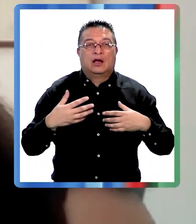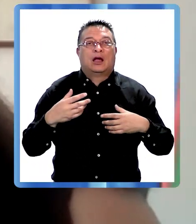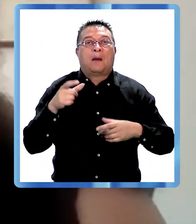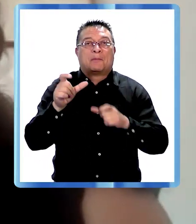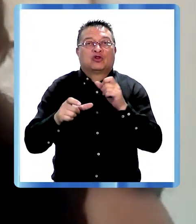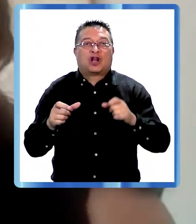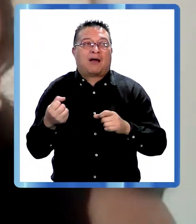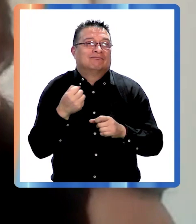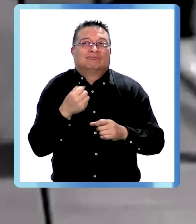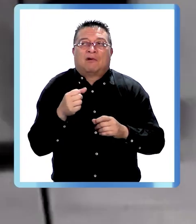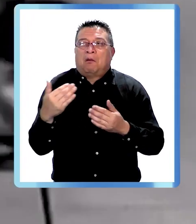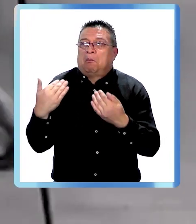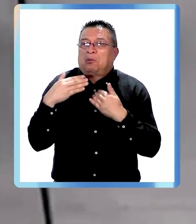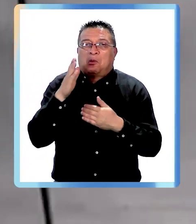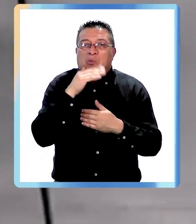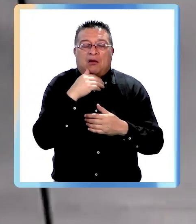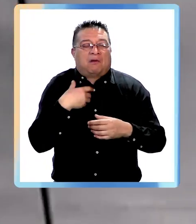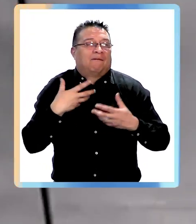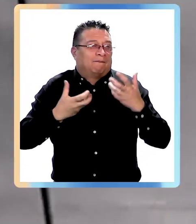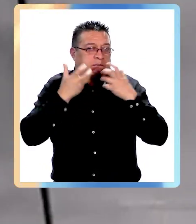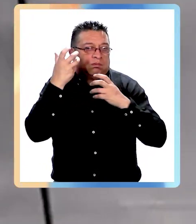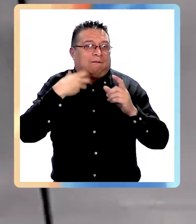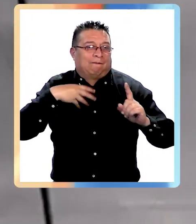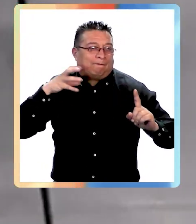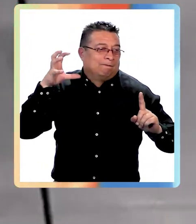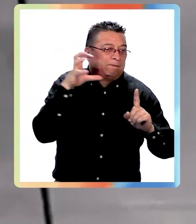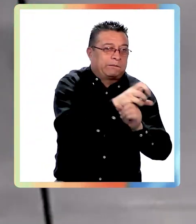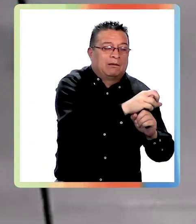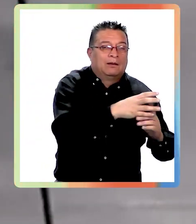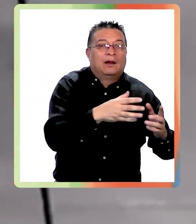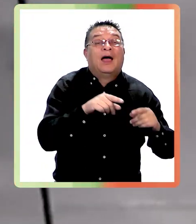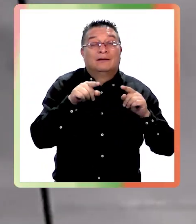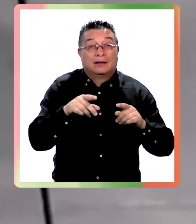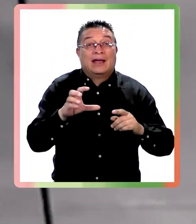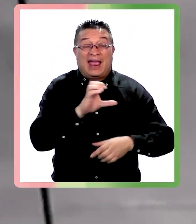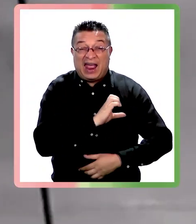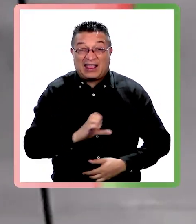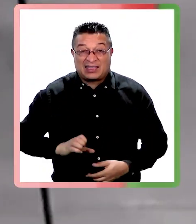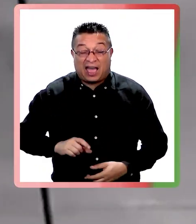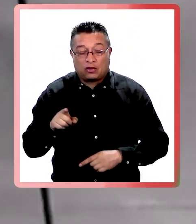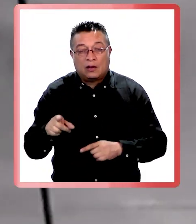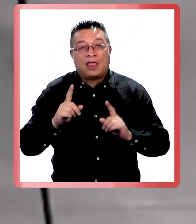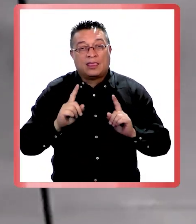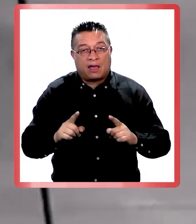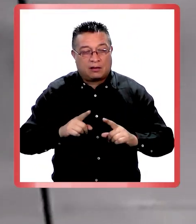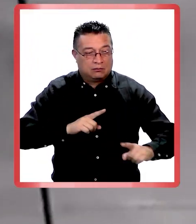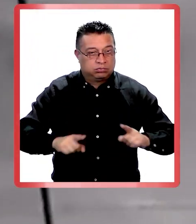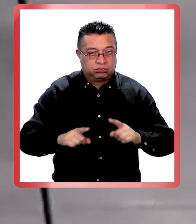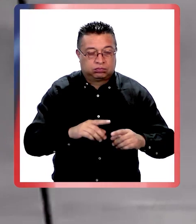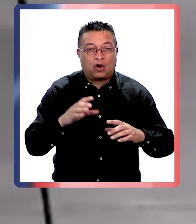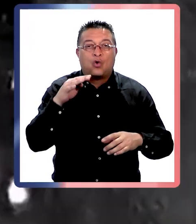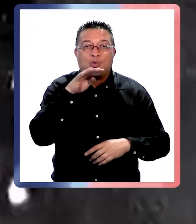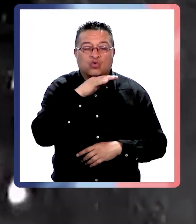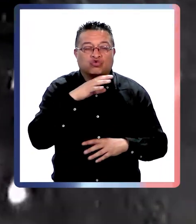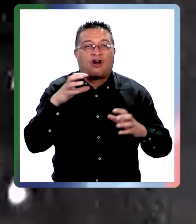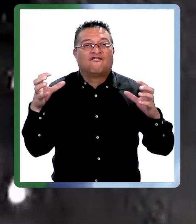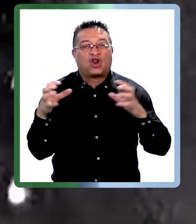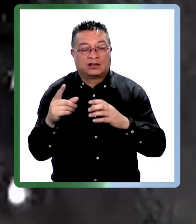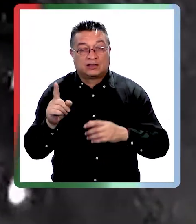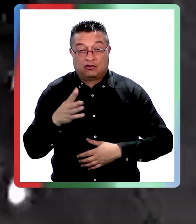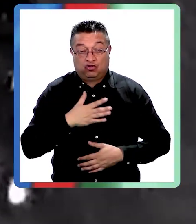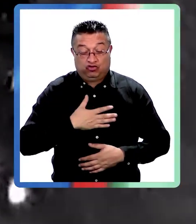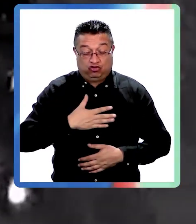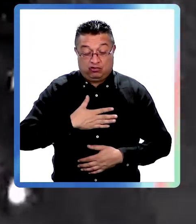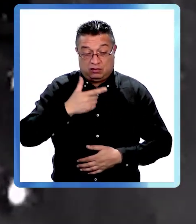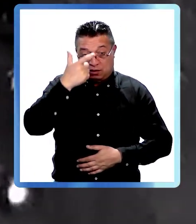ciudadanía. El Estado, cuando se funda el Estado, la misión que tiene el Estado es la administración del uso de la violencia.